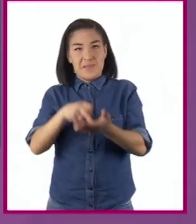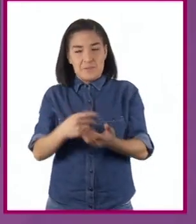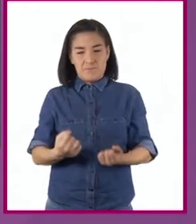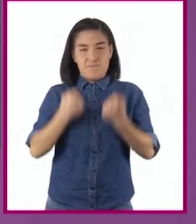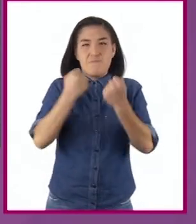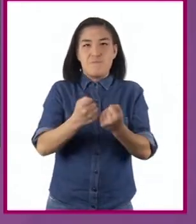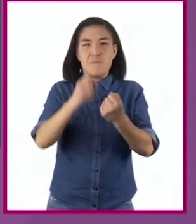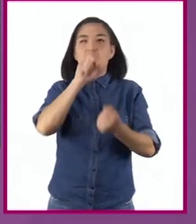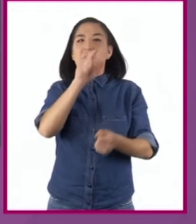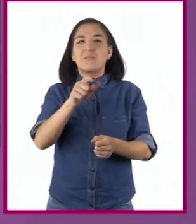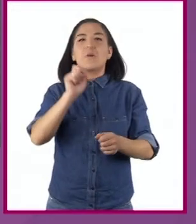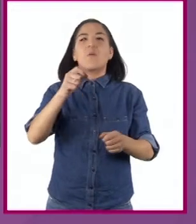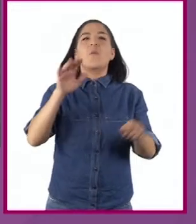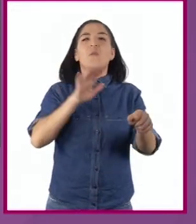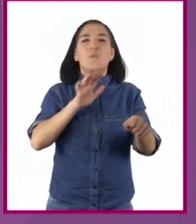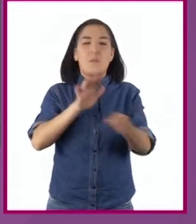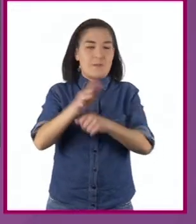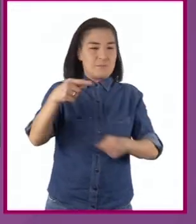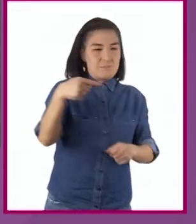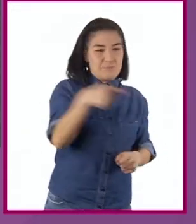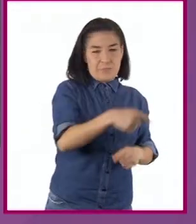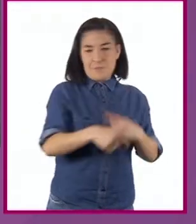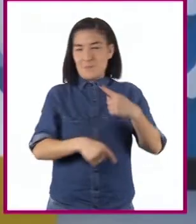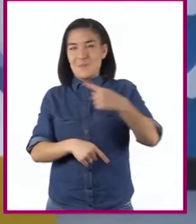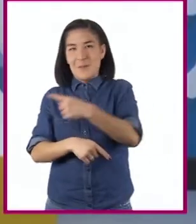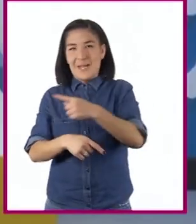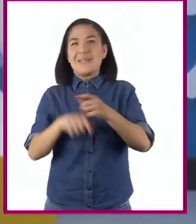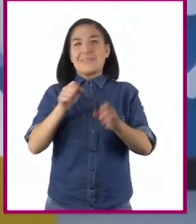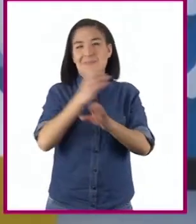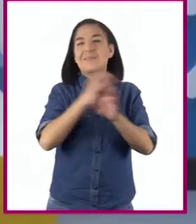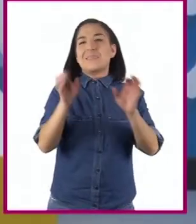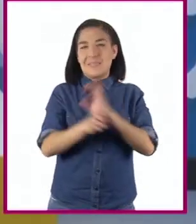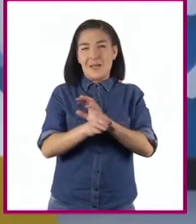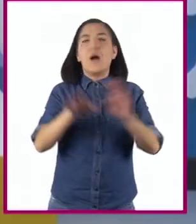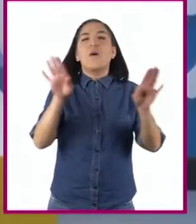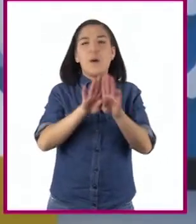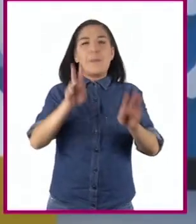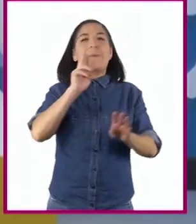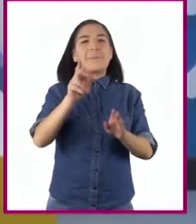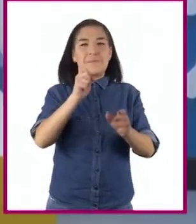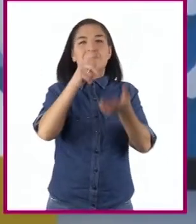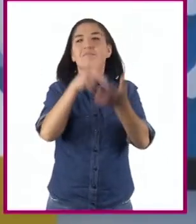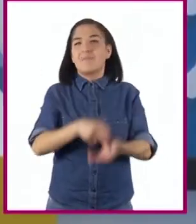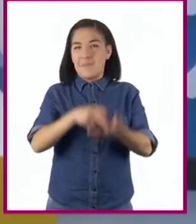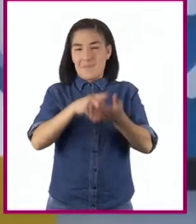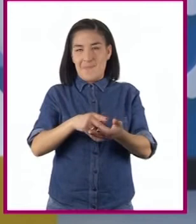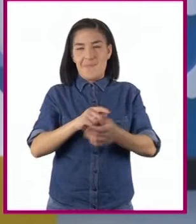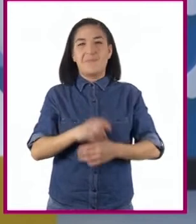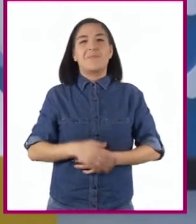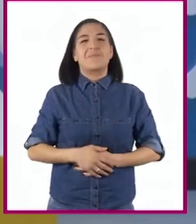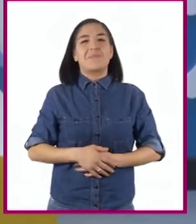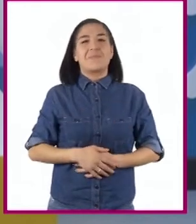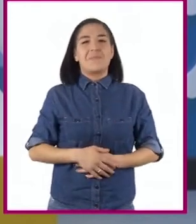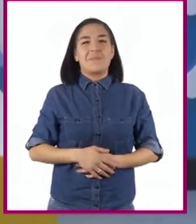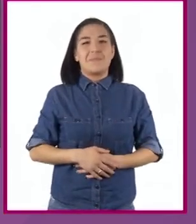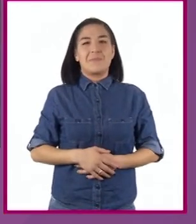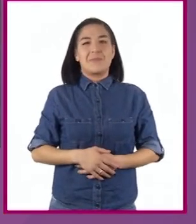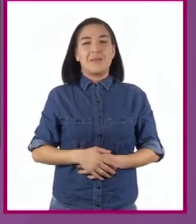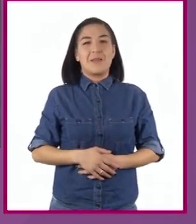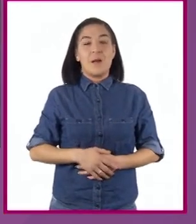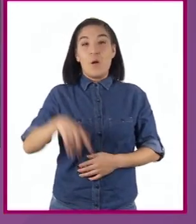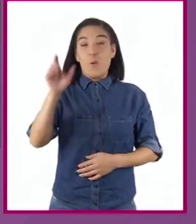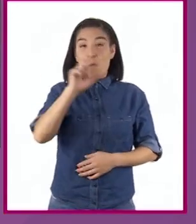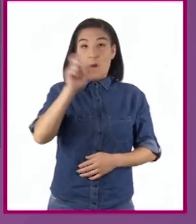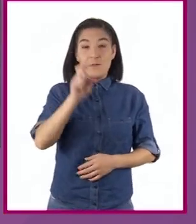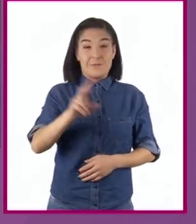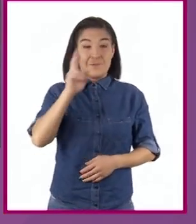en la dirección en la que se puede mover el objeto. Esta es la contribución del peso en esa dirección. Cuando